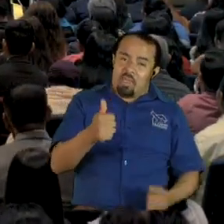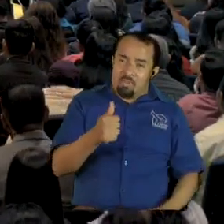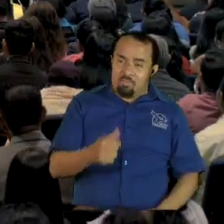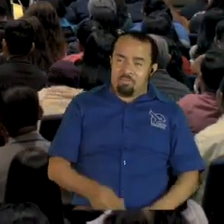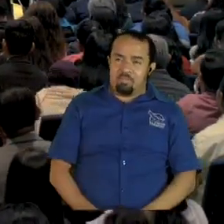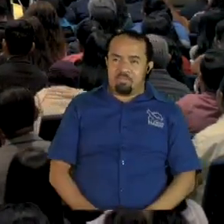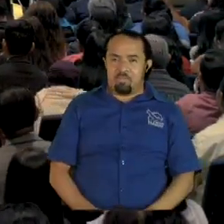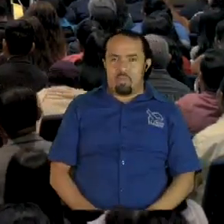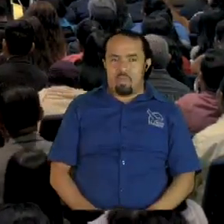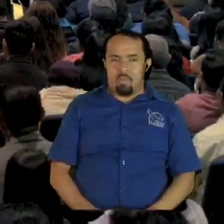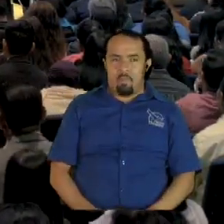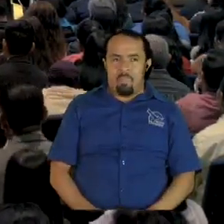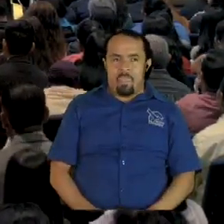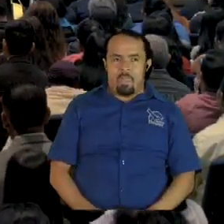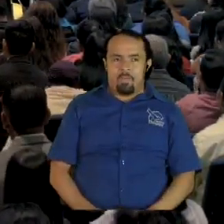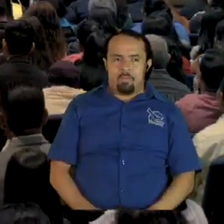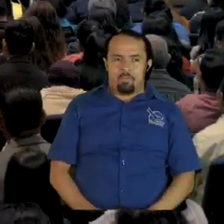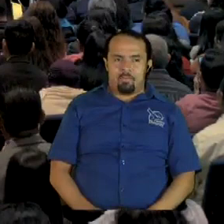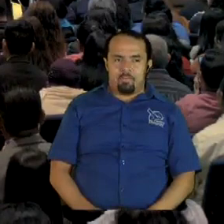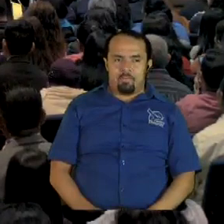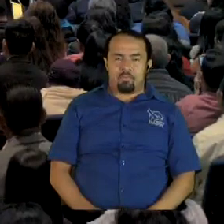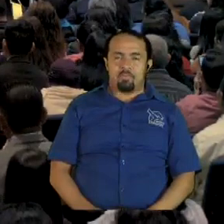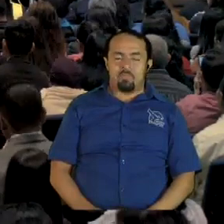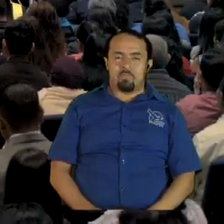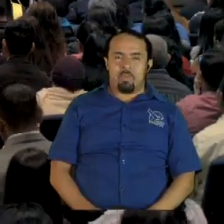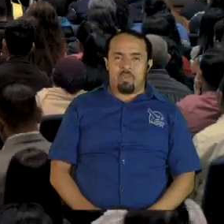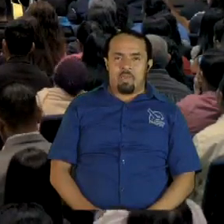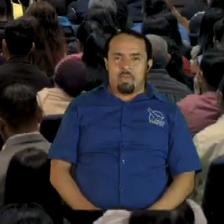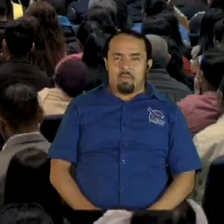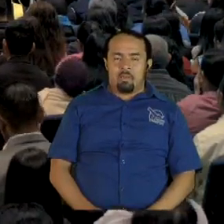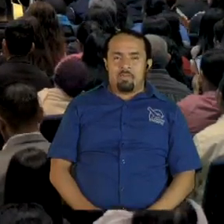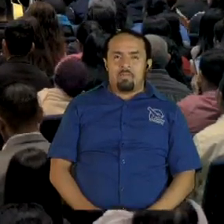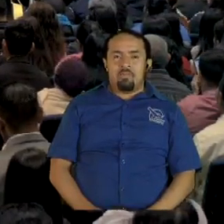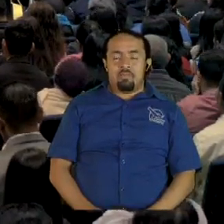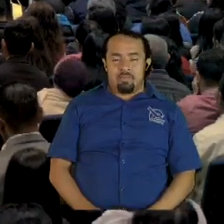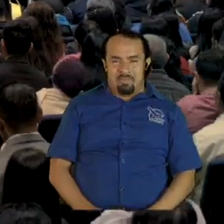pero ladran los chuchitos.